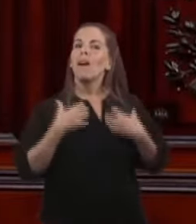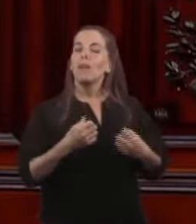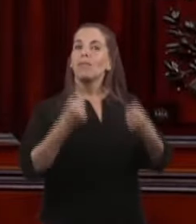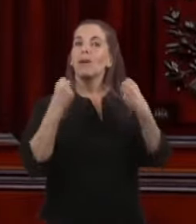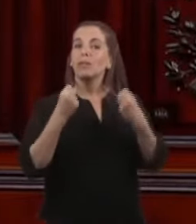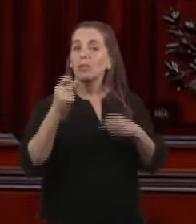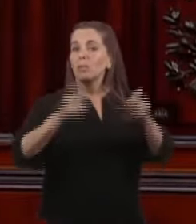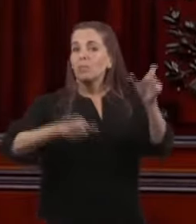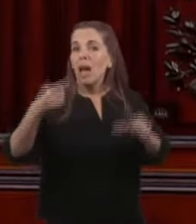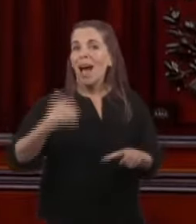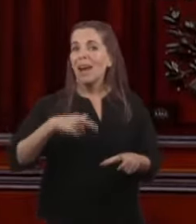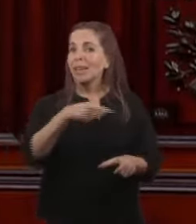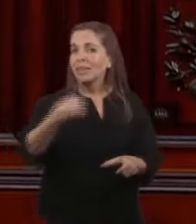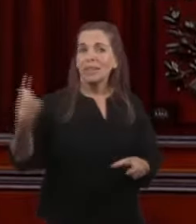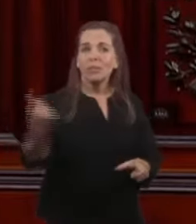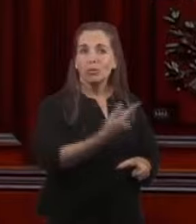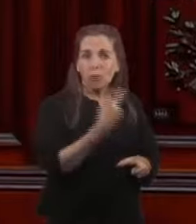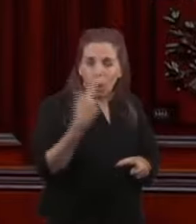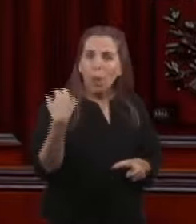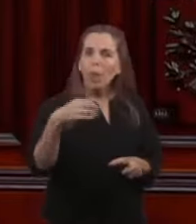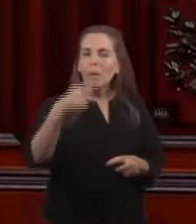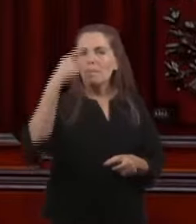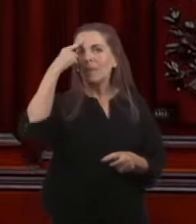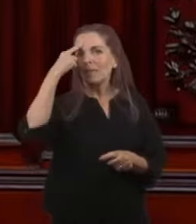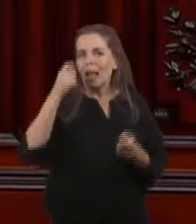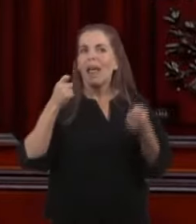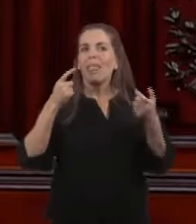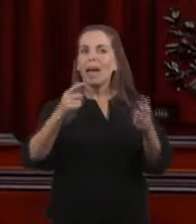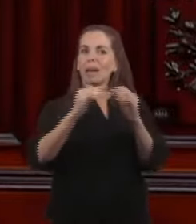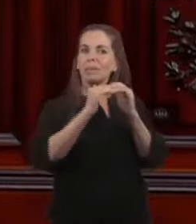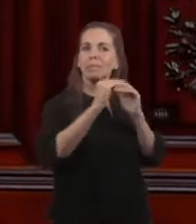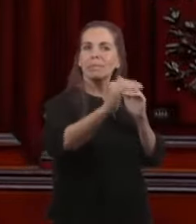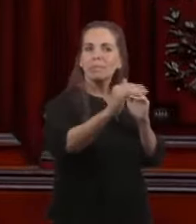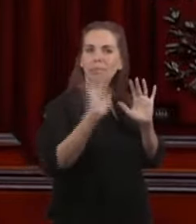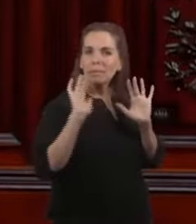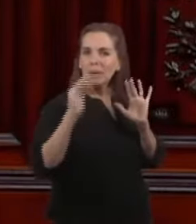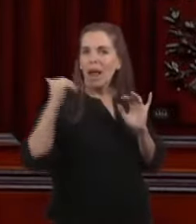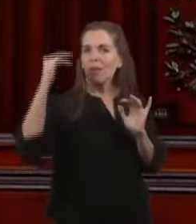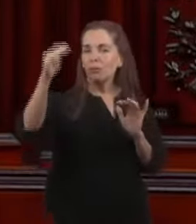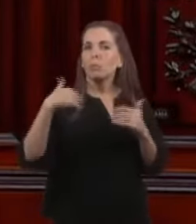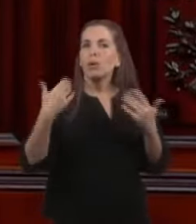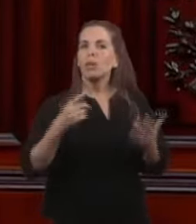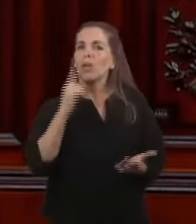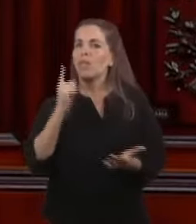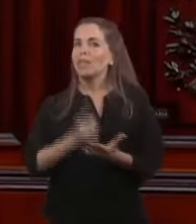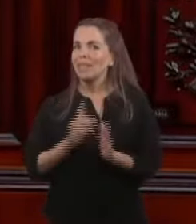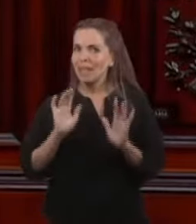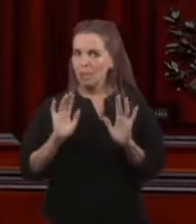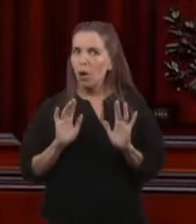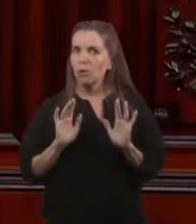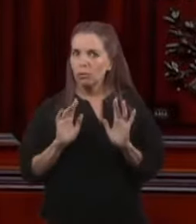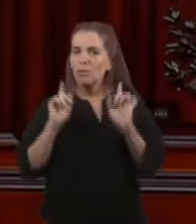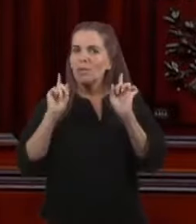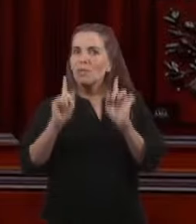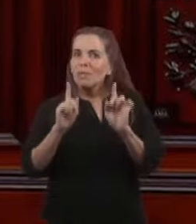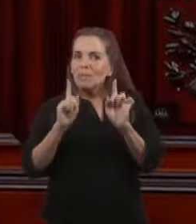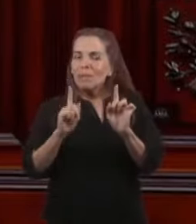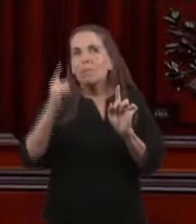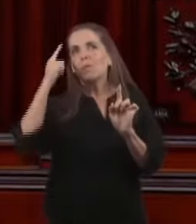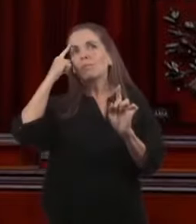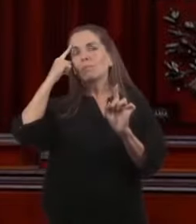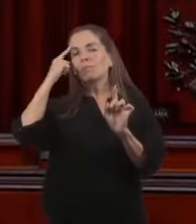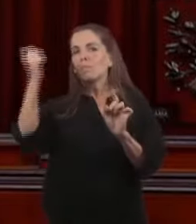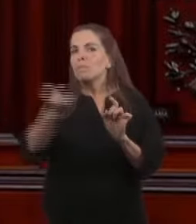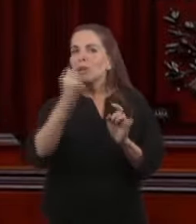argentinos y darle sostenibilidad para el futuro por eso hemos decidido que parte de nuestro legado sea cambiar para